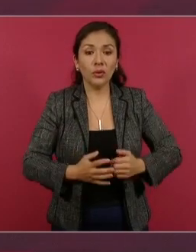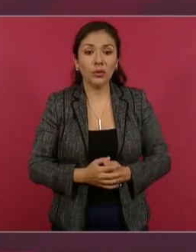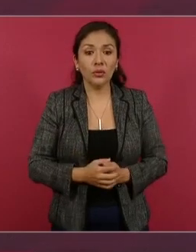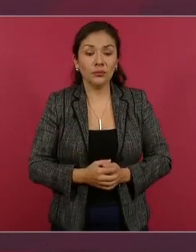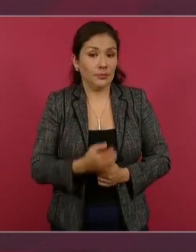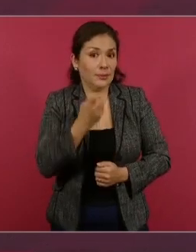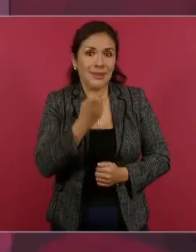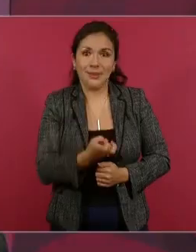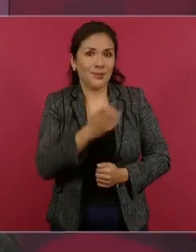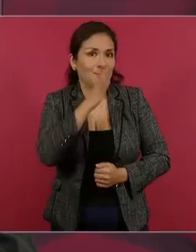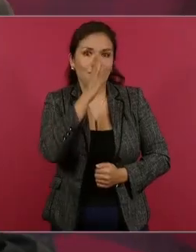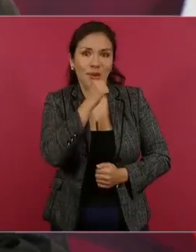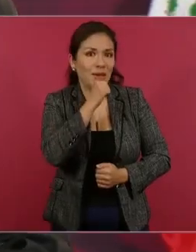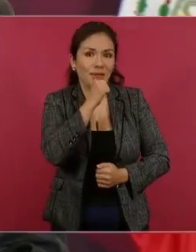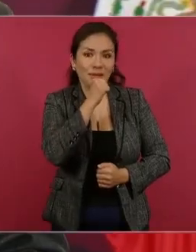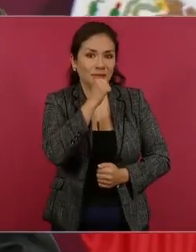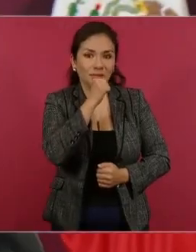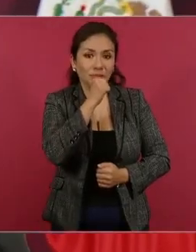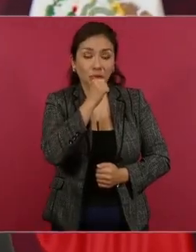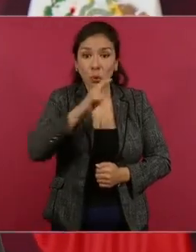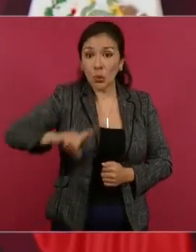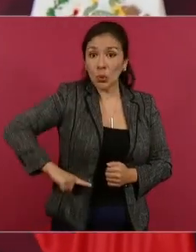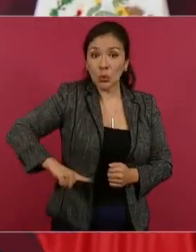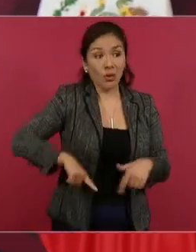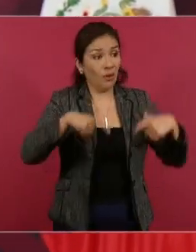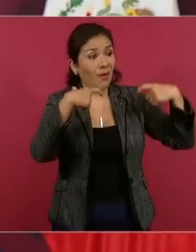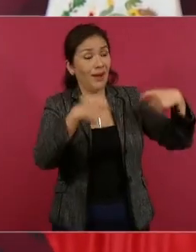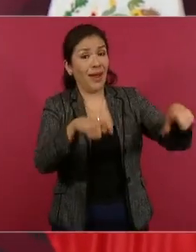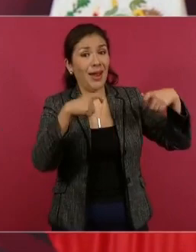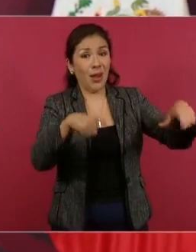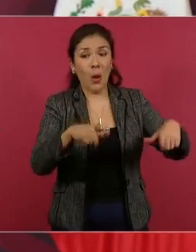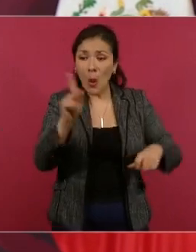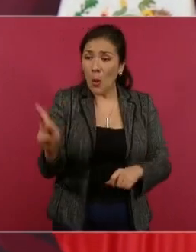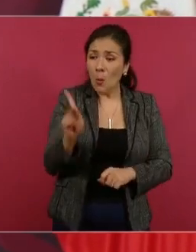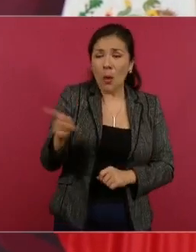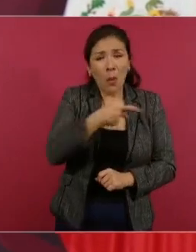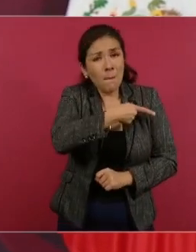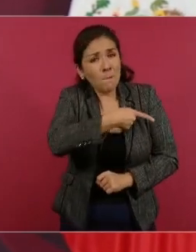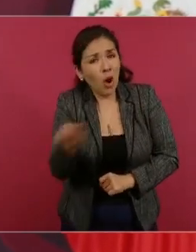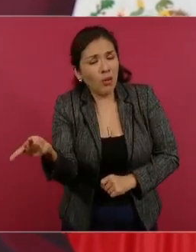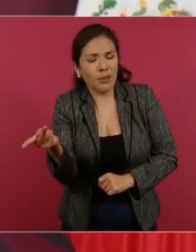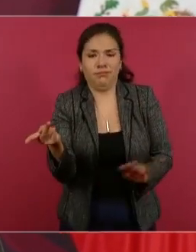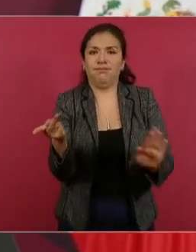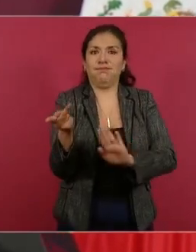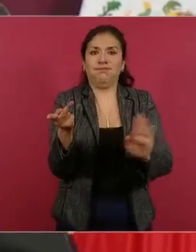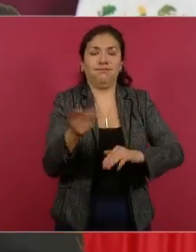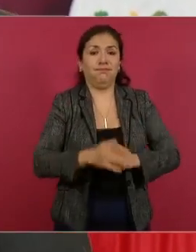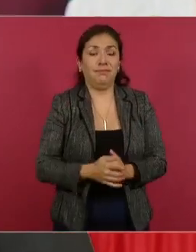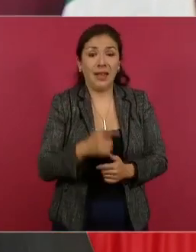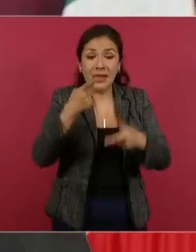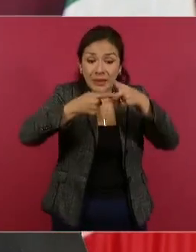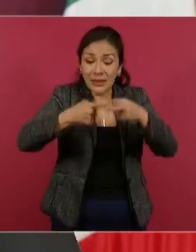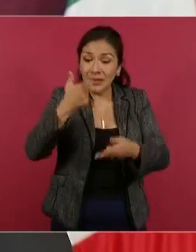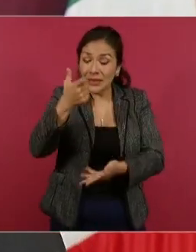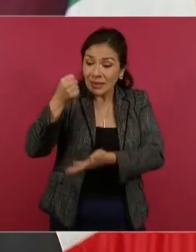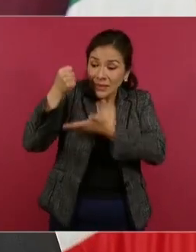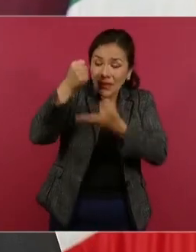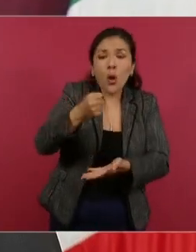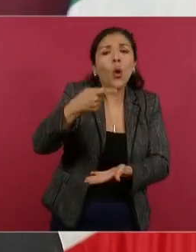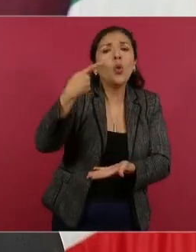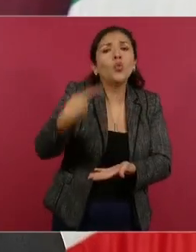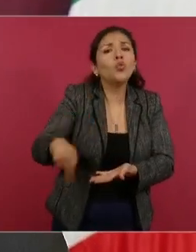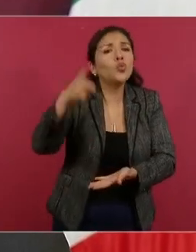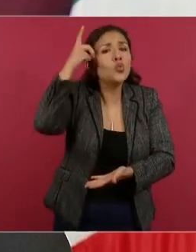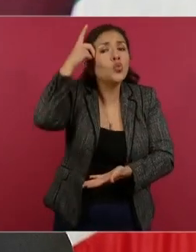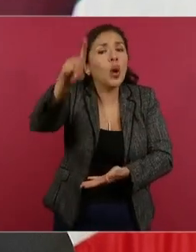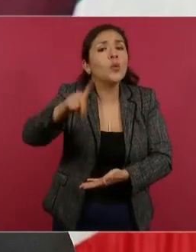No puede haber gobierno rico con pueblo pobre. El presupuesto es dinero del pueblo,